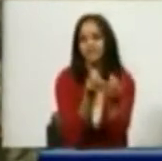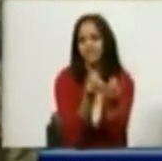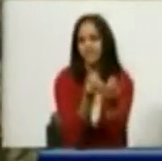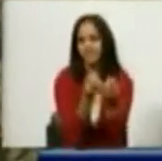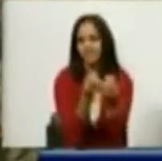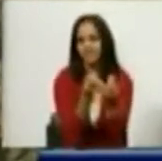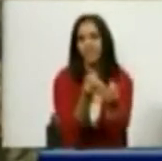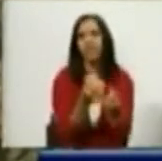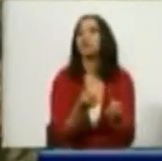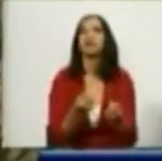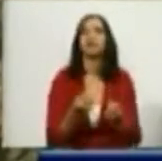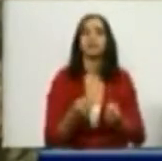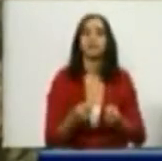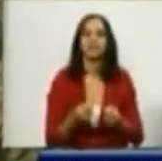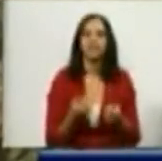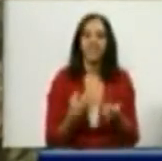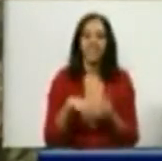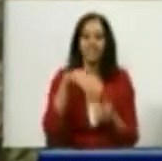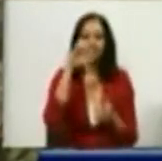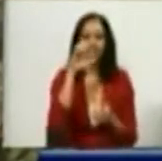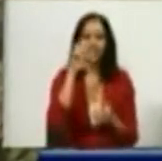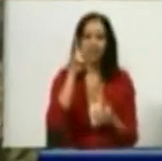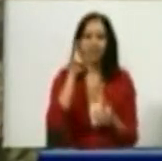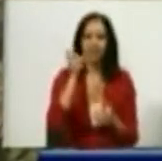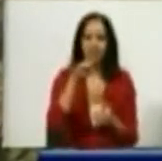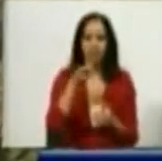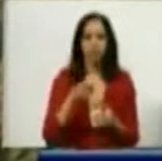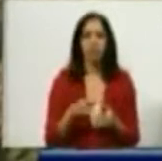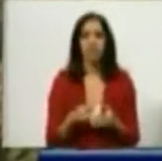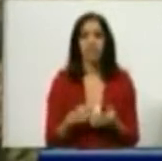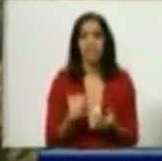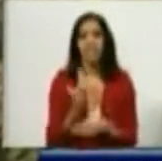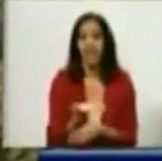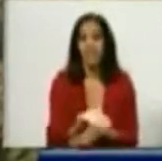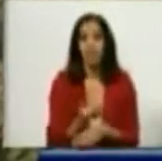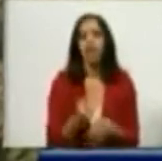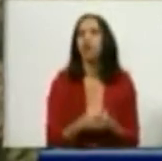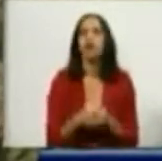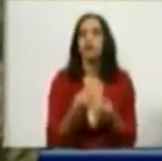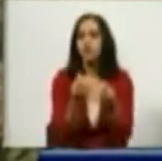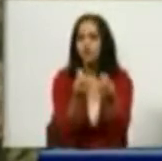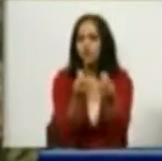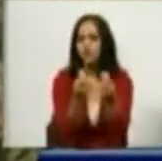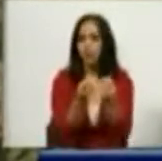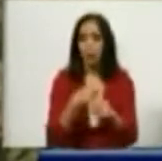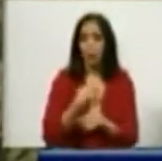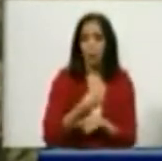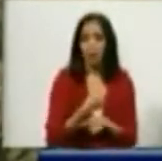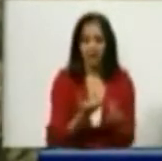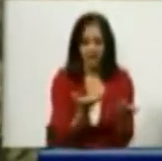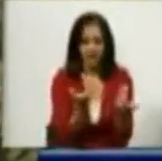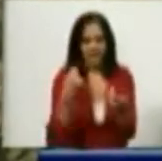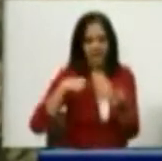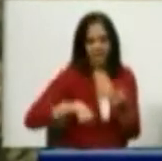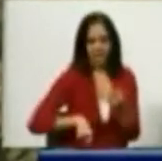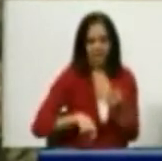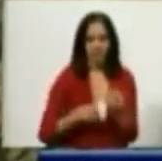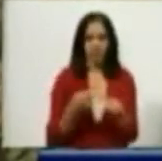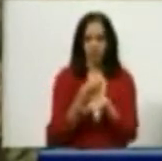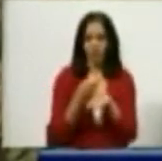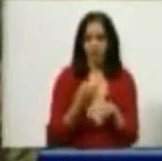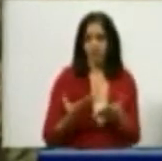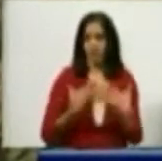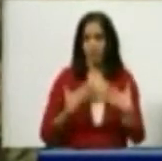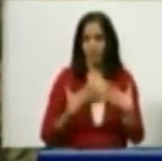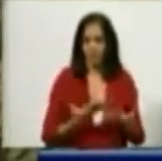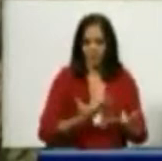la cómo se llama eso la cbg que le daban por la cbg unos centavos a la a la gobernación y para que no se los quitaran